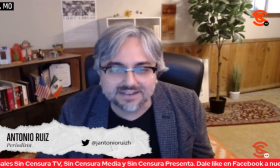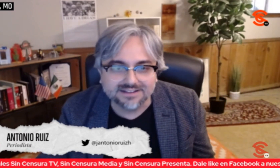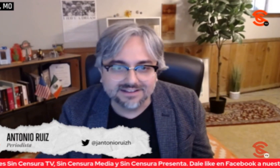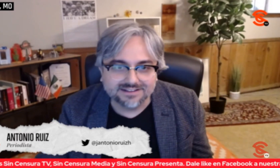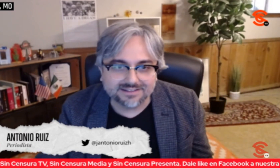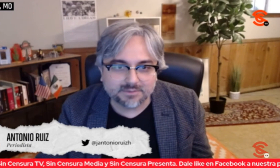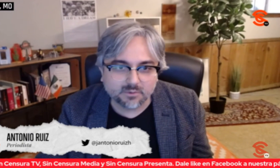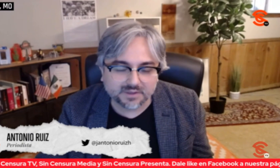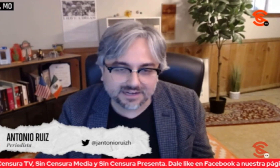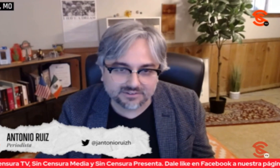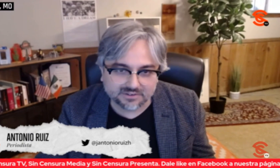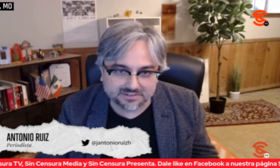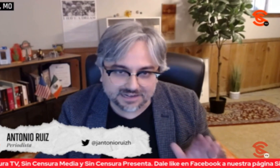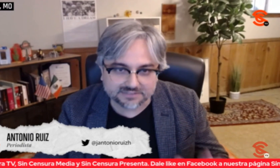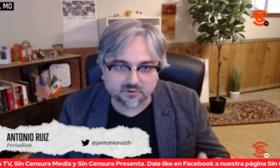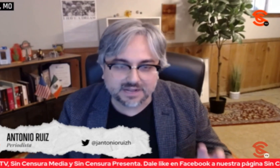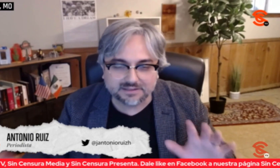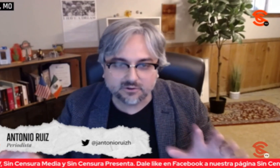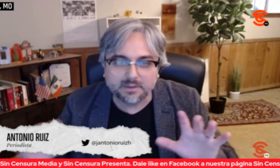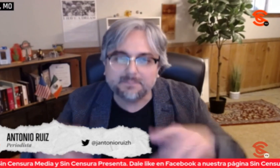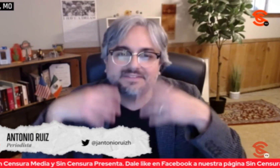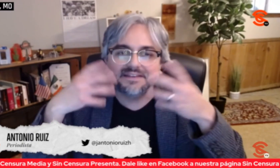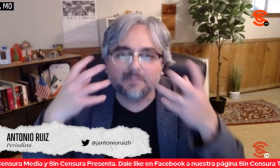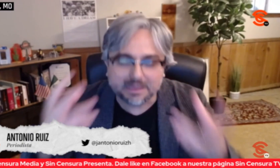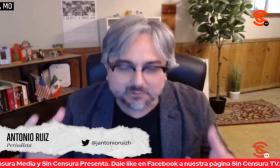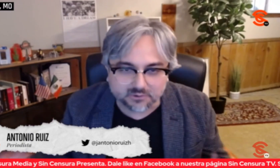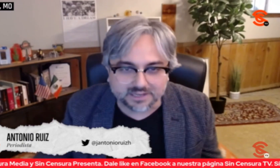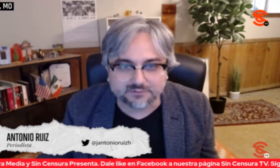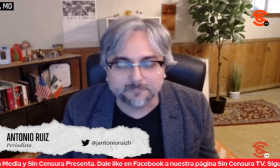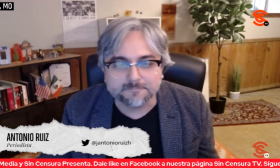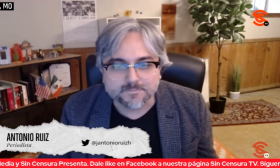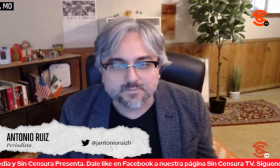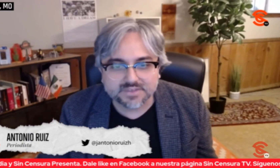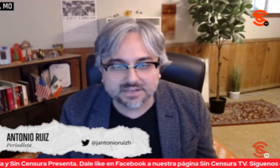es harina de otro costal. También hubo declaraciones de Dalila Escobar. Pero antes de que vayamos con eso,